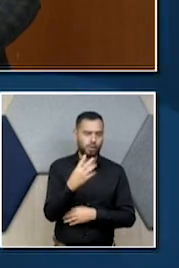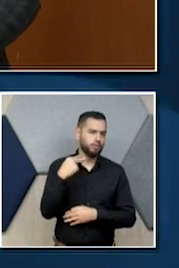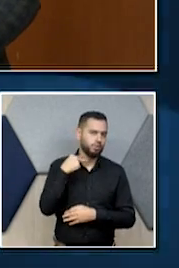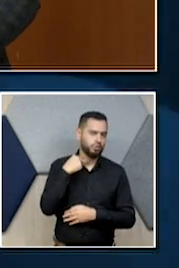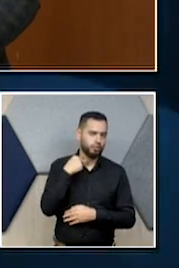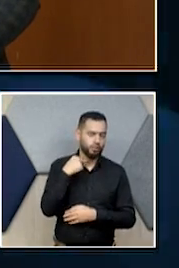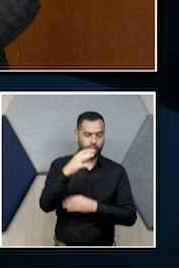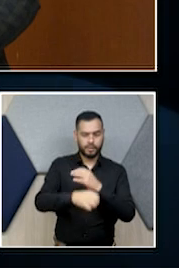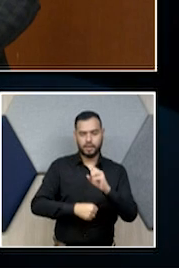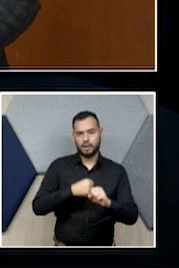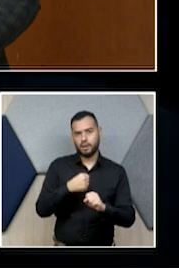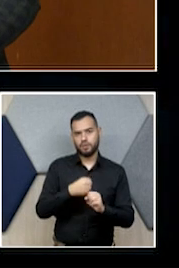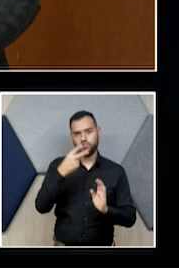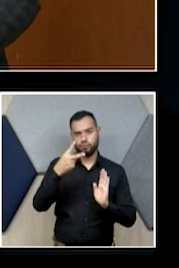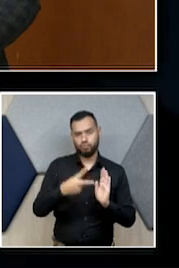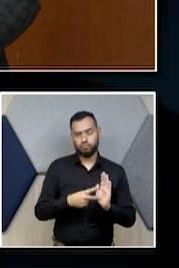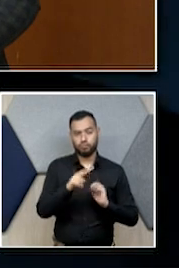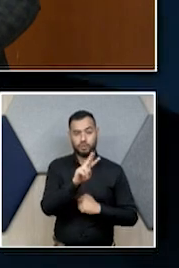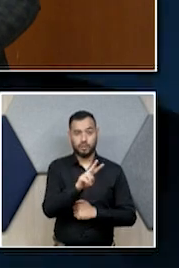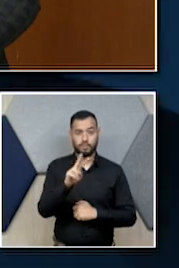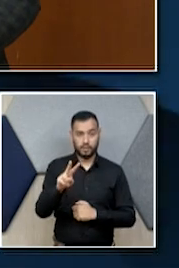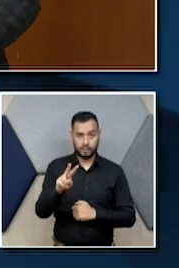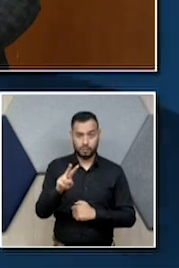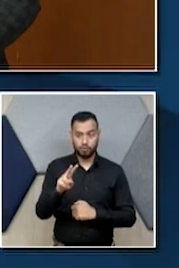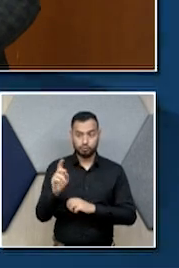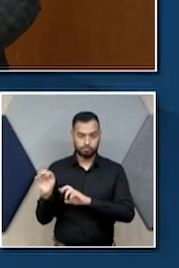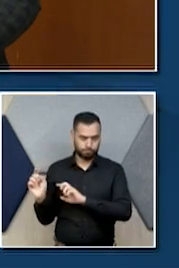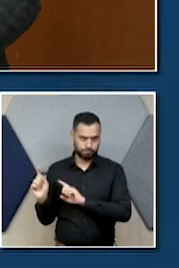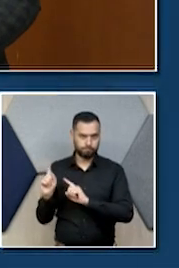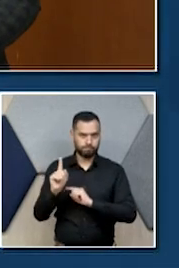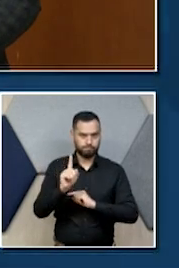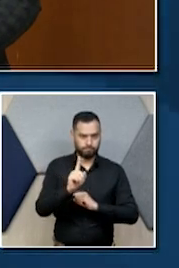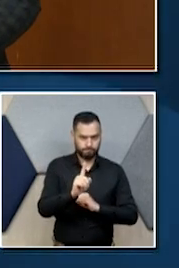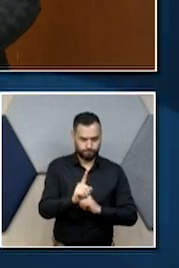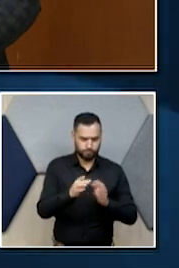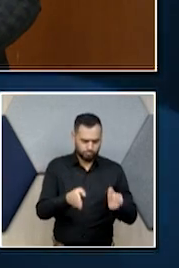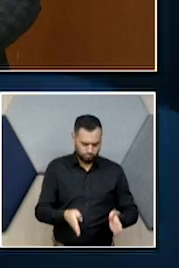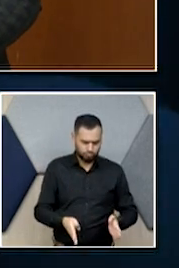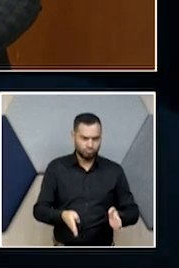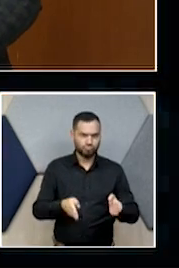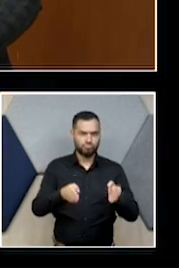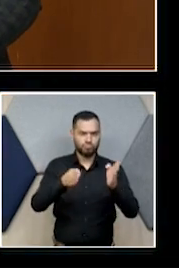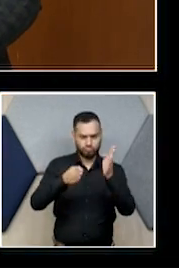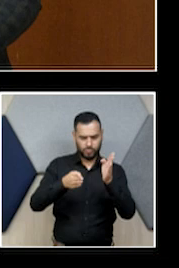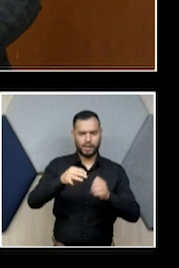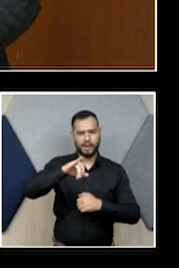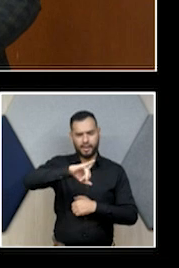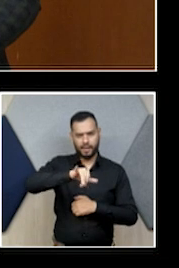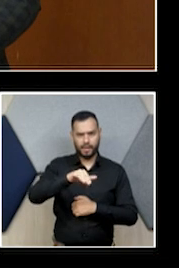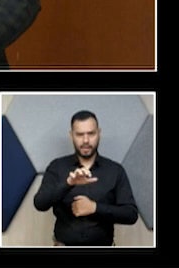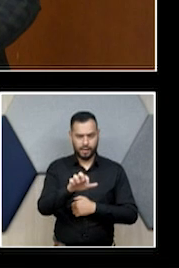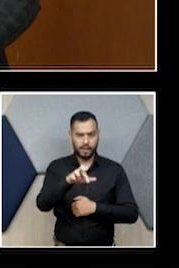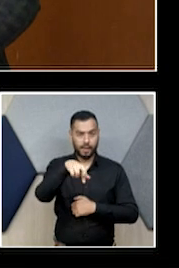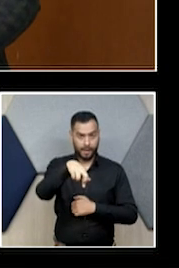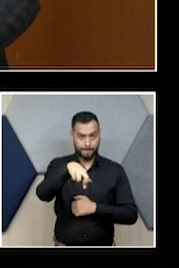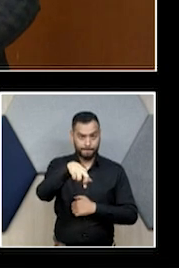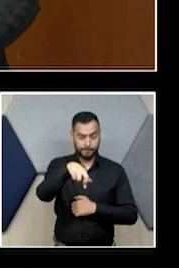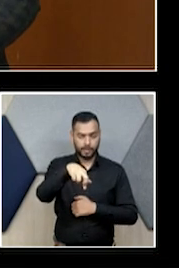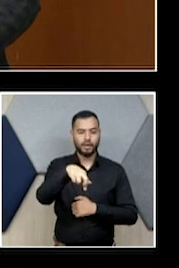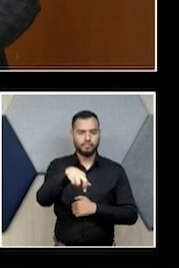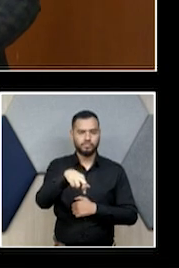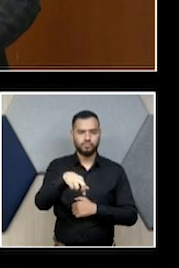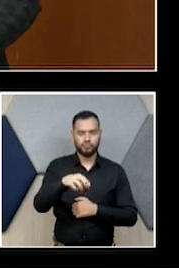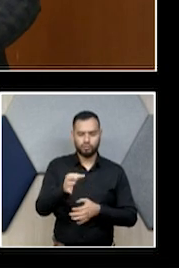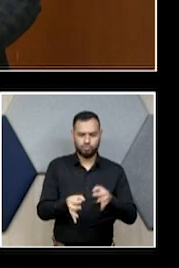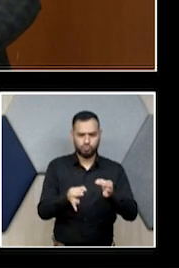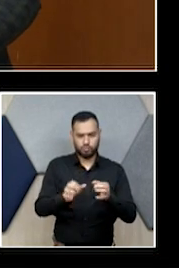2022, hacen presencia en las instalaciones de la Jurisdicción Especial para la Paz el magistrado Roberto